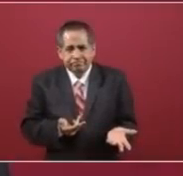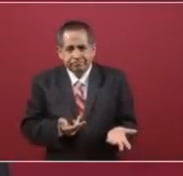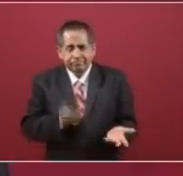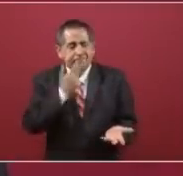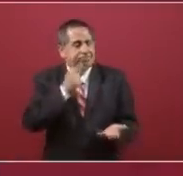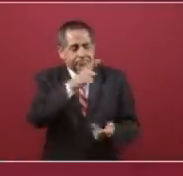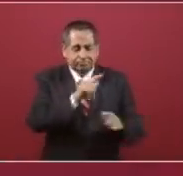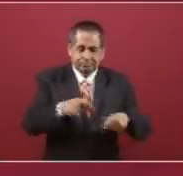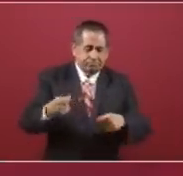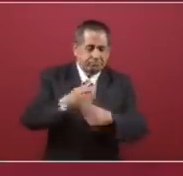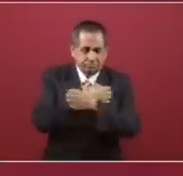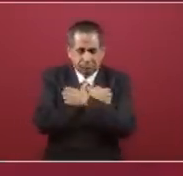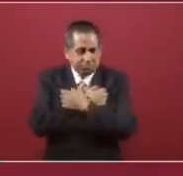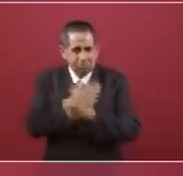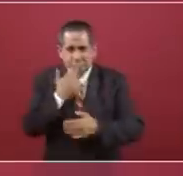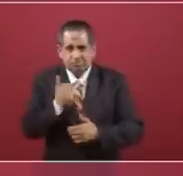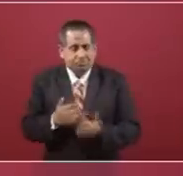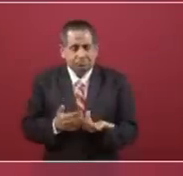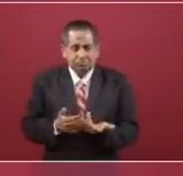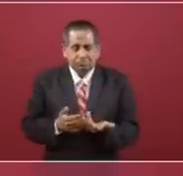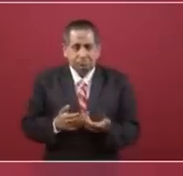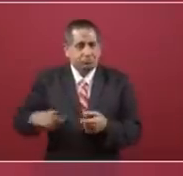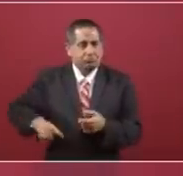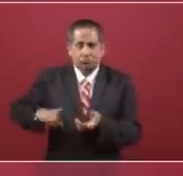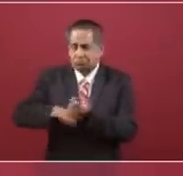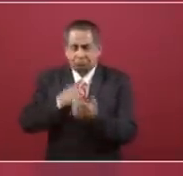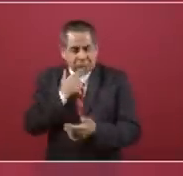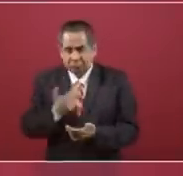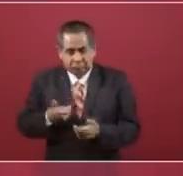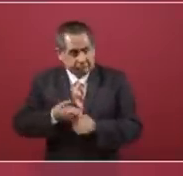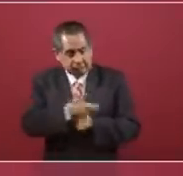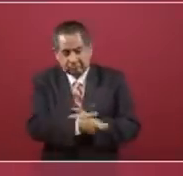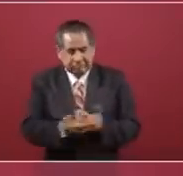para la educación y en el gobierno.